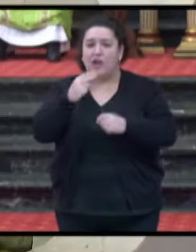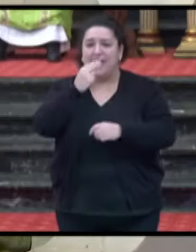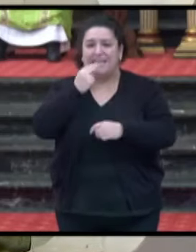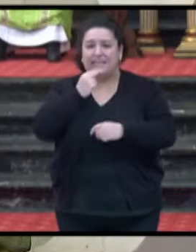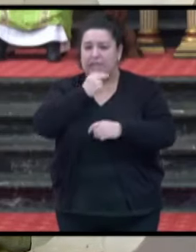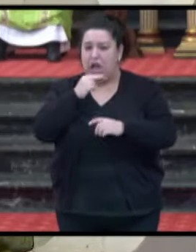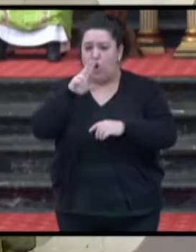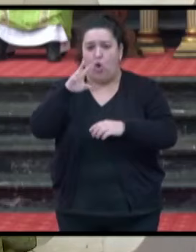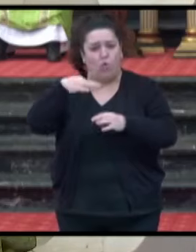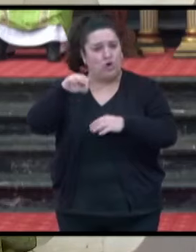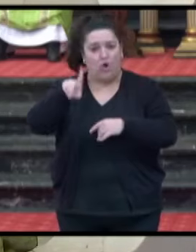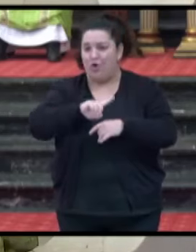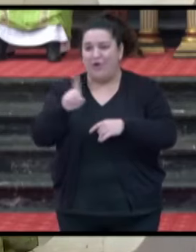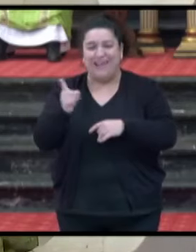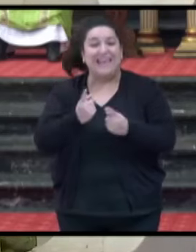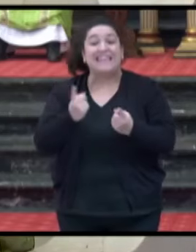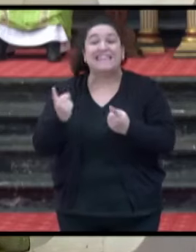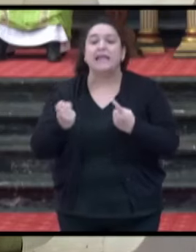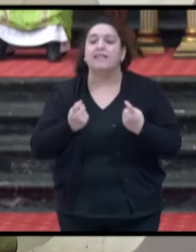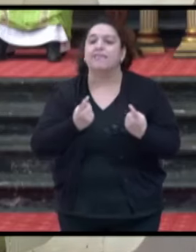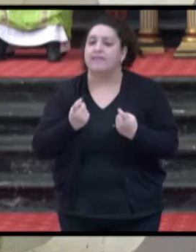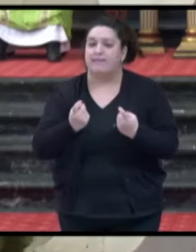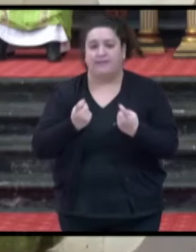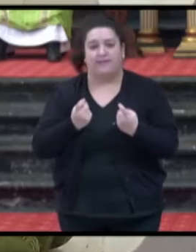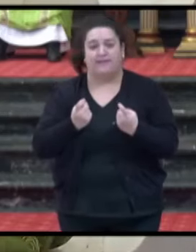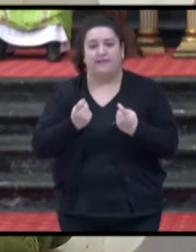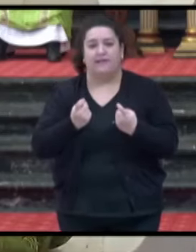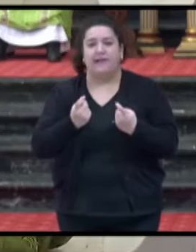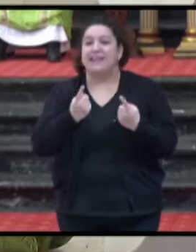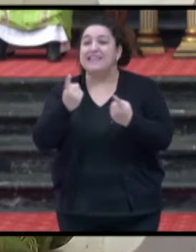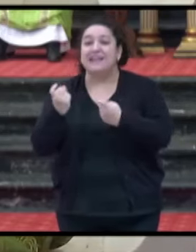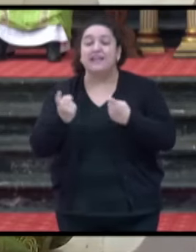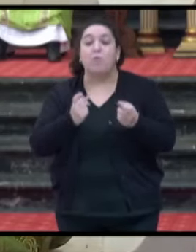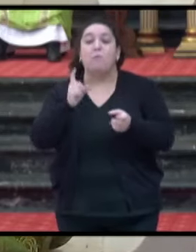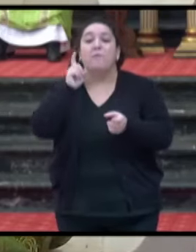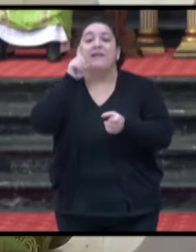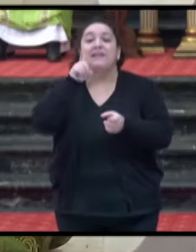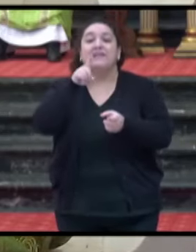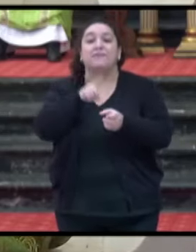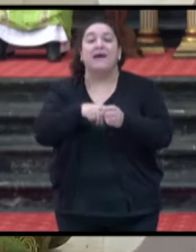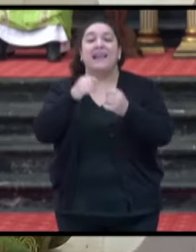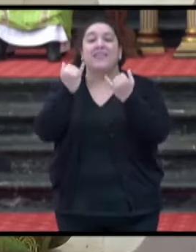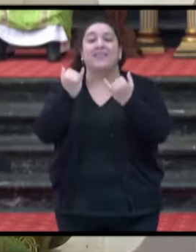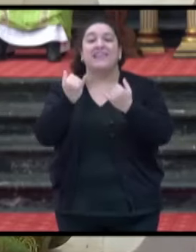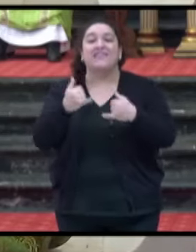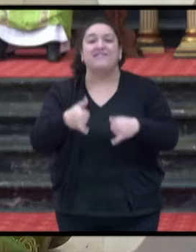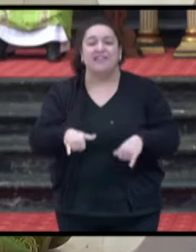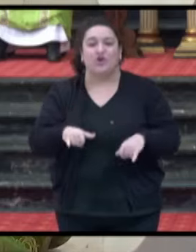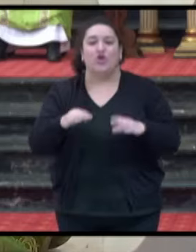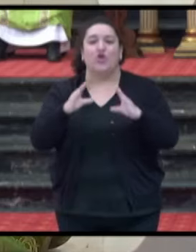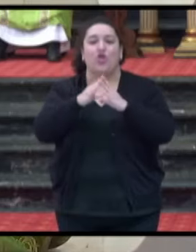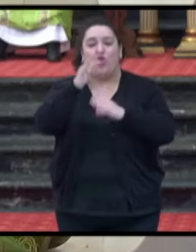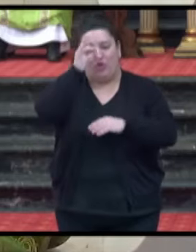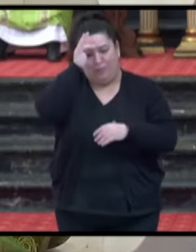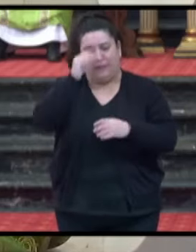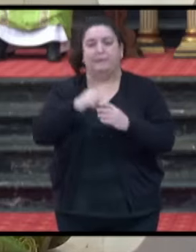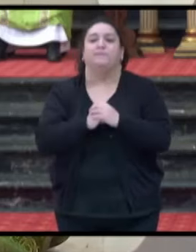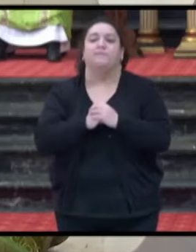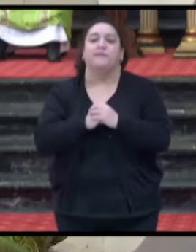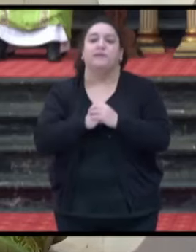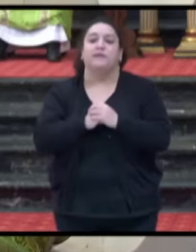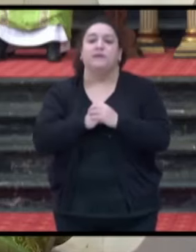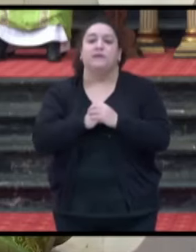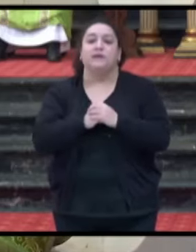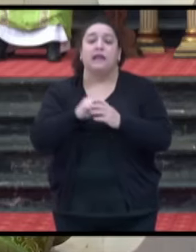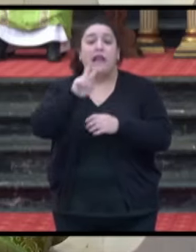es una necesidad del alma participar en la celebración dominical la